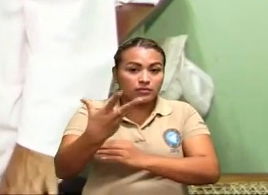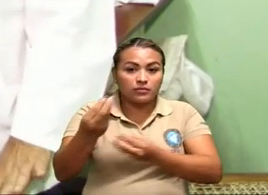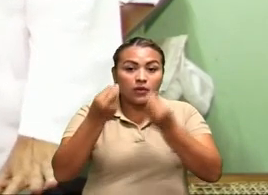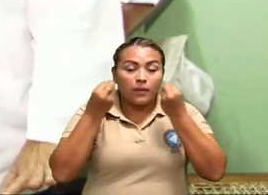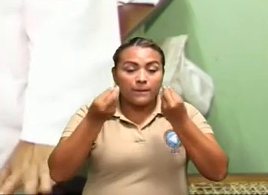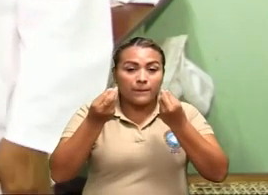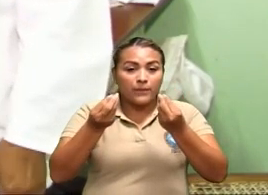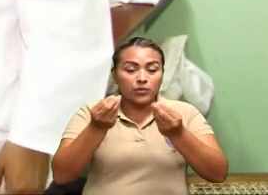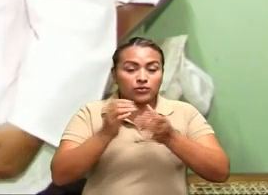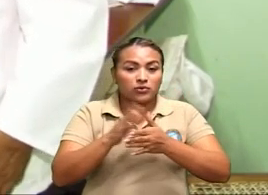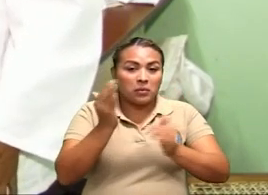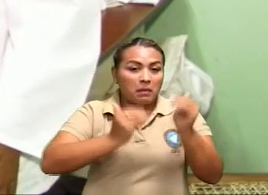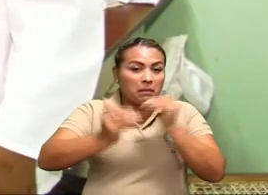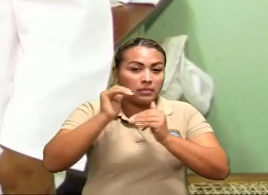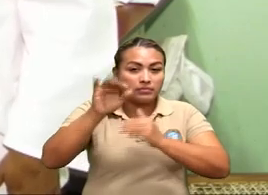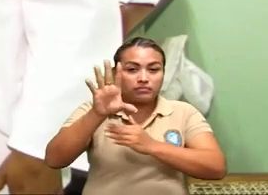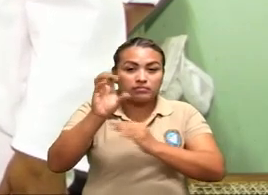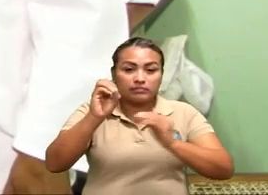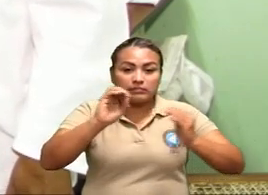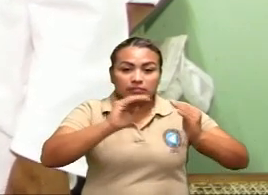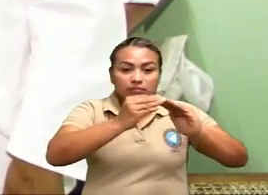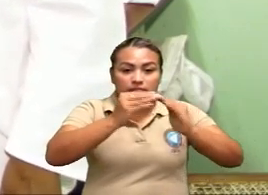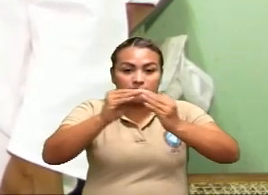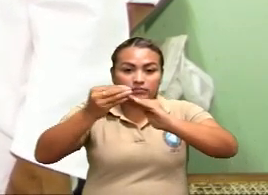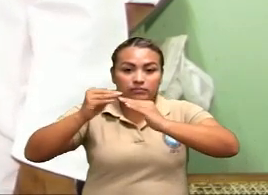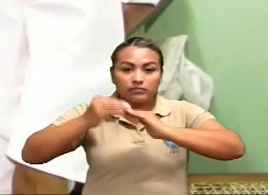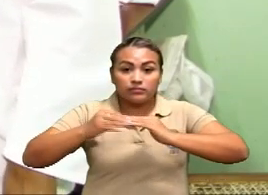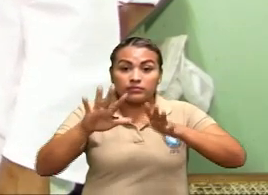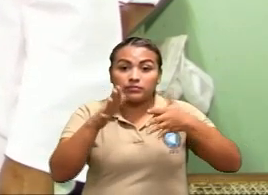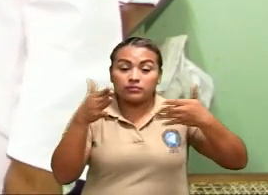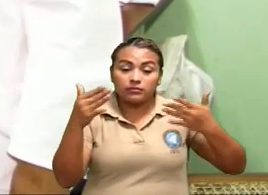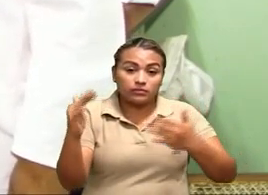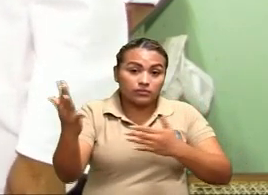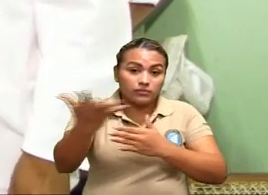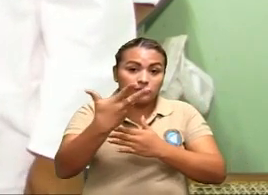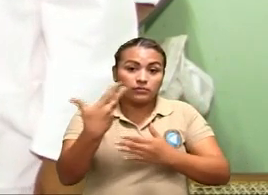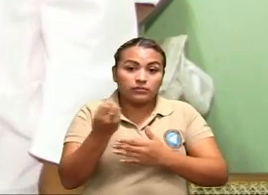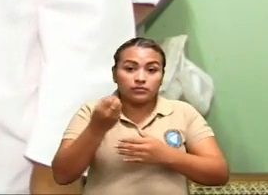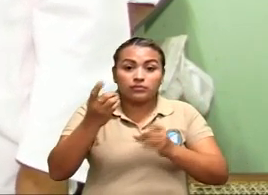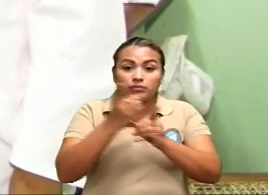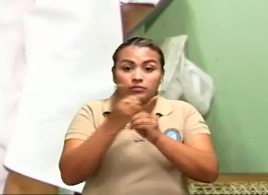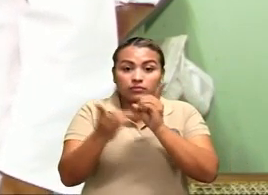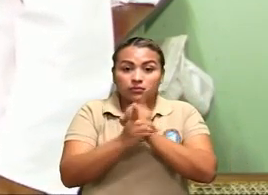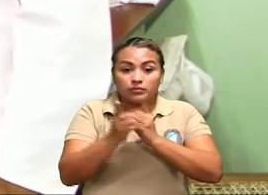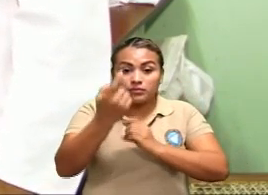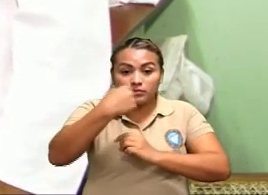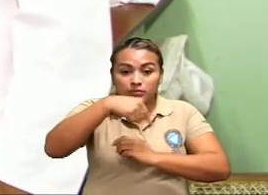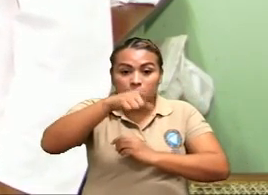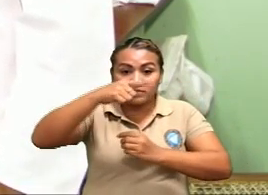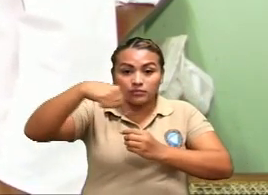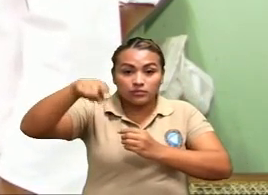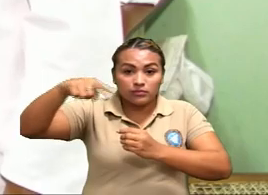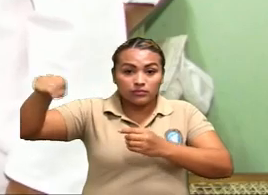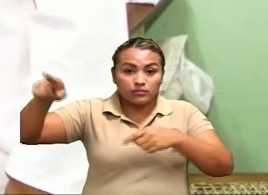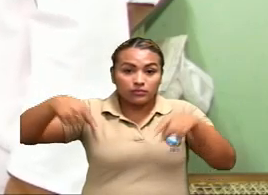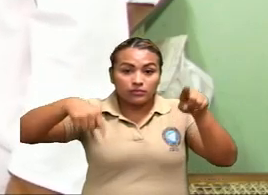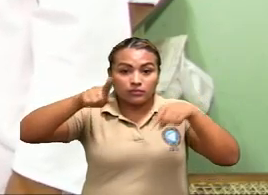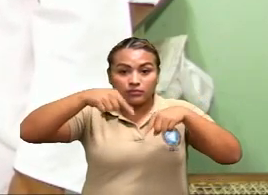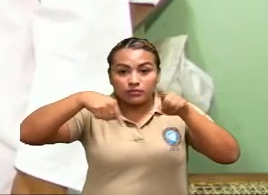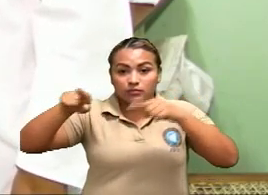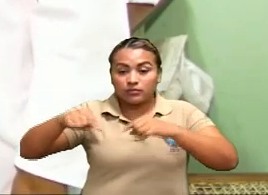50. Son más de 50 barrios. Entonces, todos los barrios, porque nosotros cubrimos en los puestos donde hay puestos de